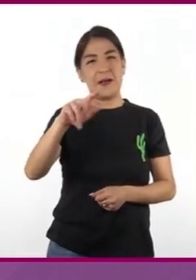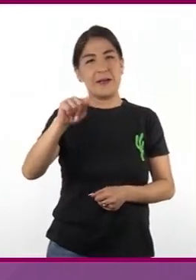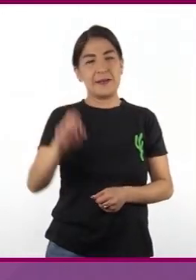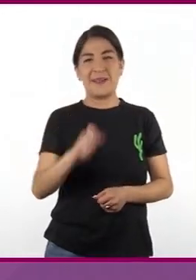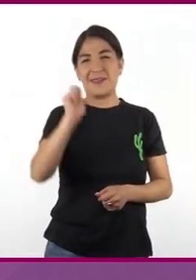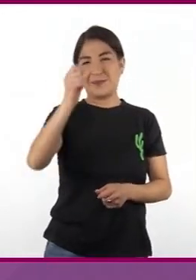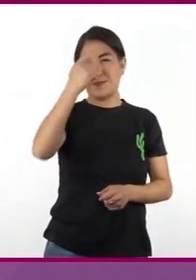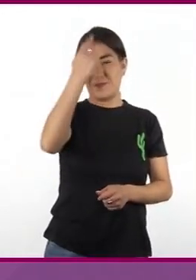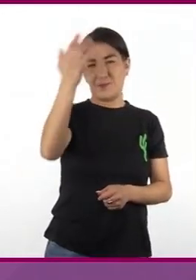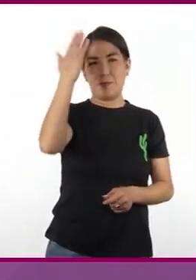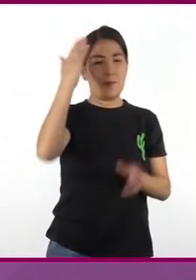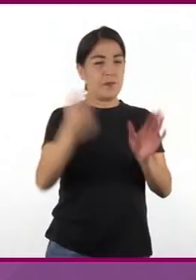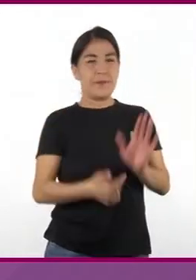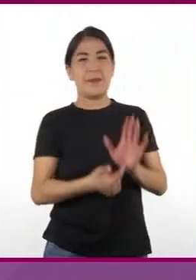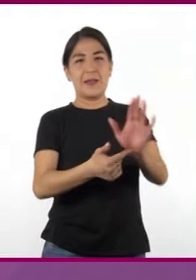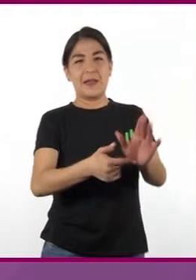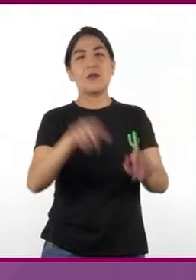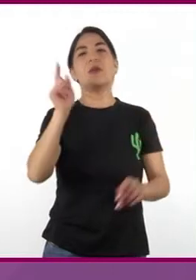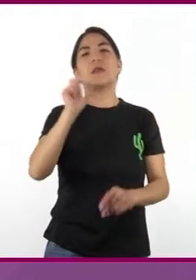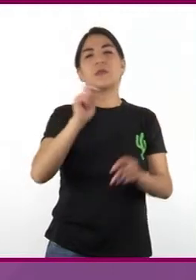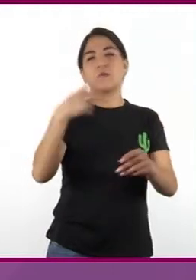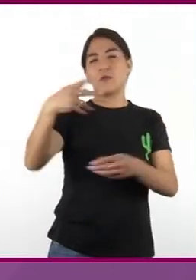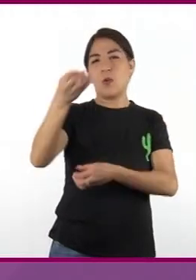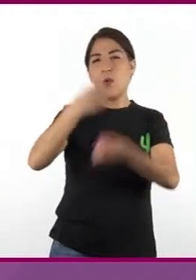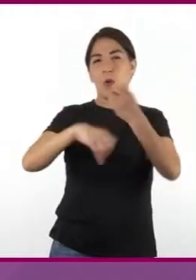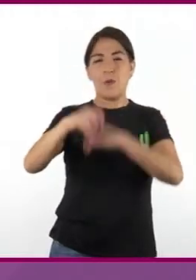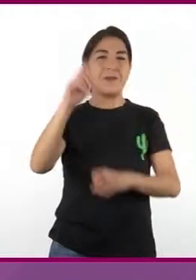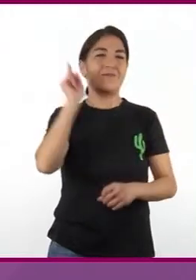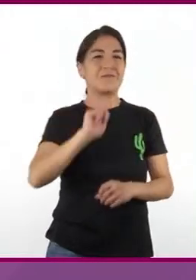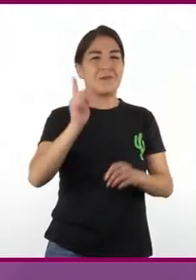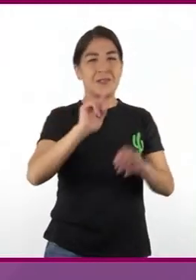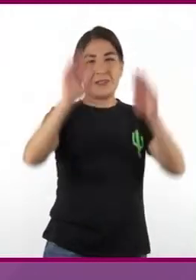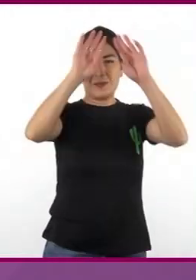presentar la obra completa de Sor Juana Inés de la Cruz.